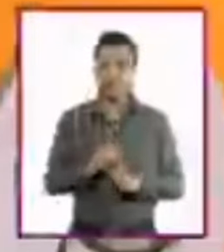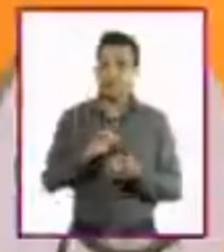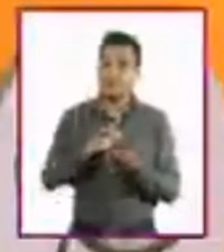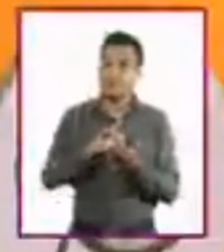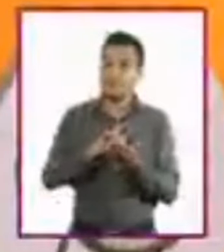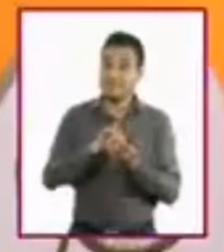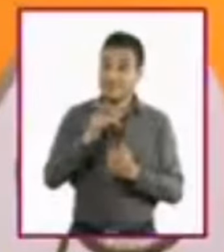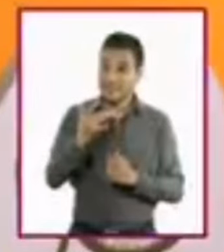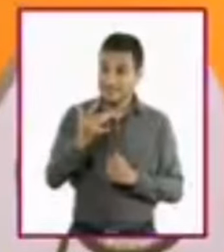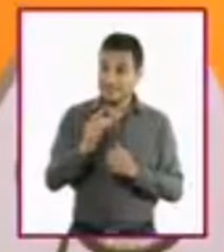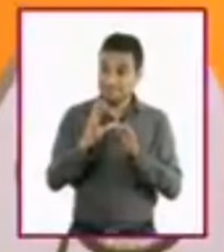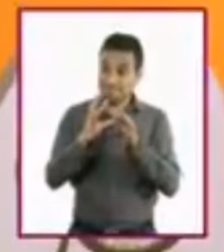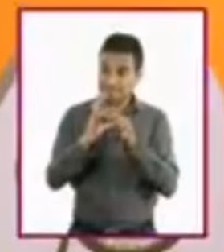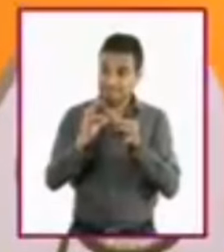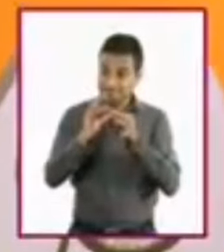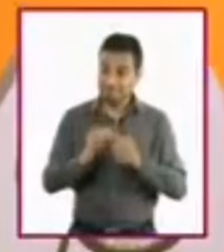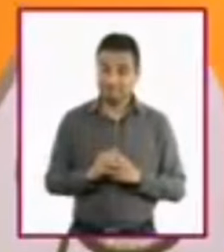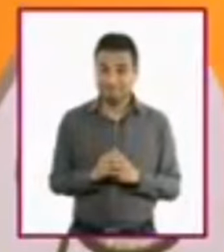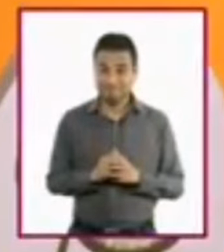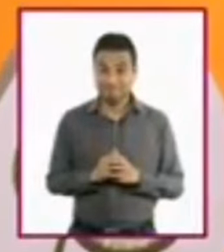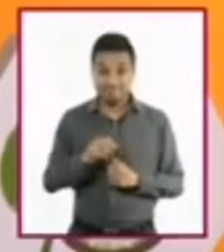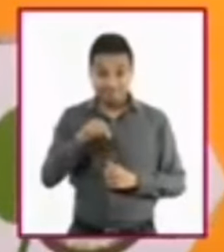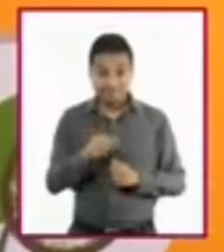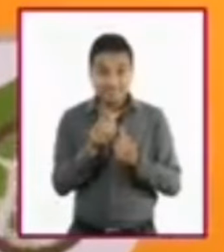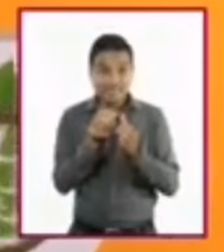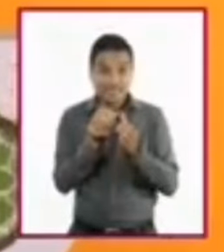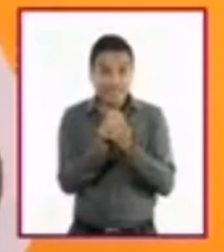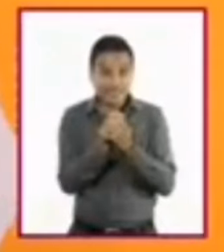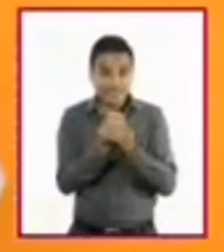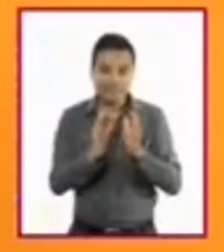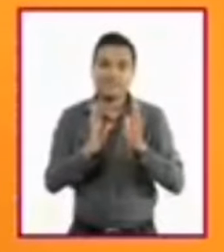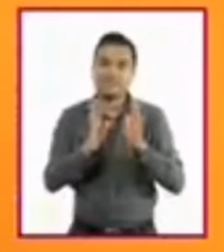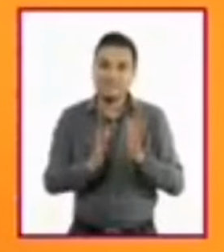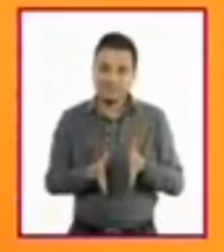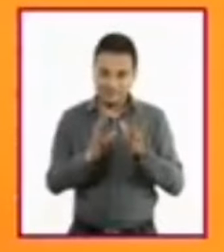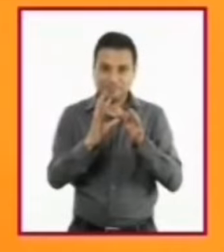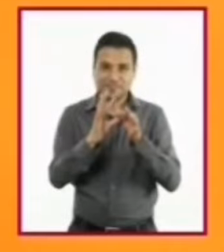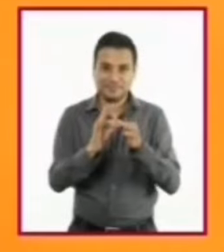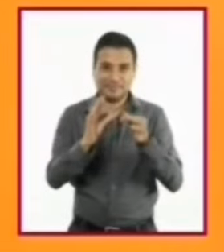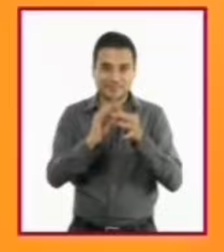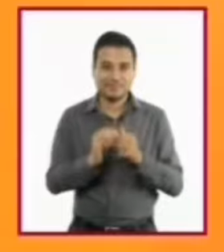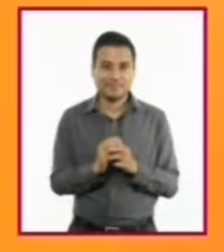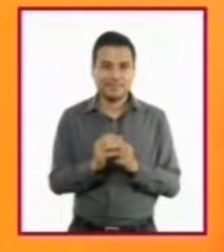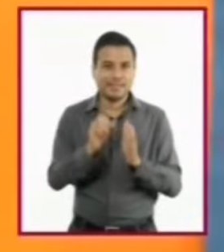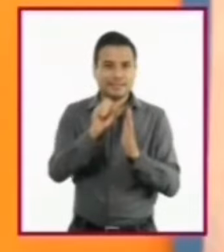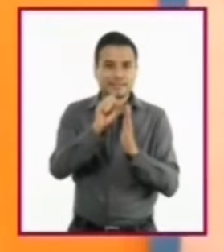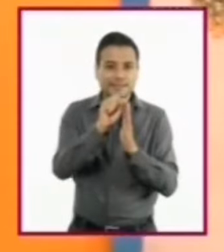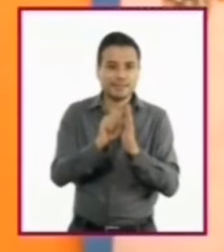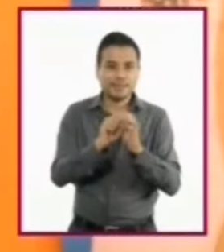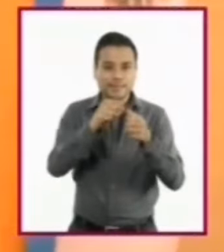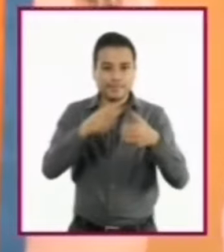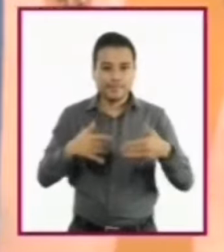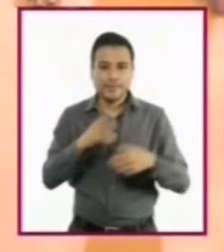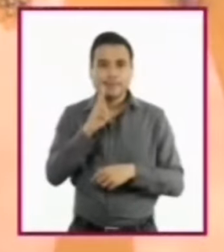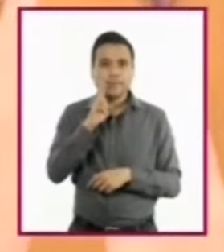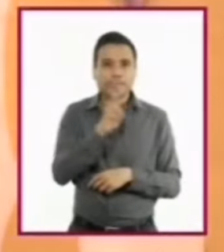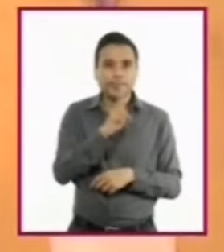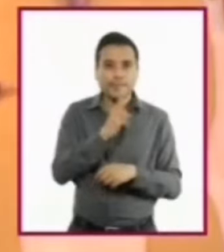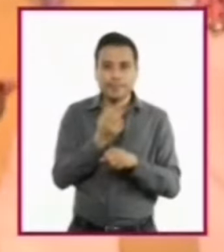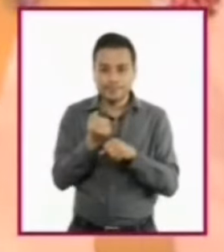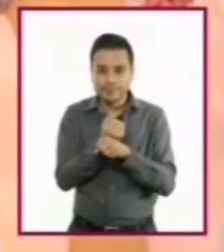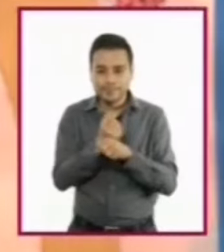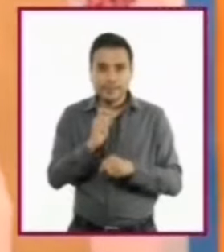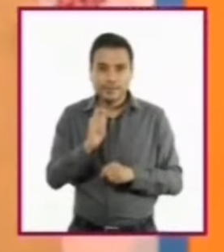Muchas gracias por el reto, Eric. En esta sesión, reconocimos la anatomía y función de los sistemas respiratorio y